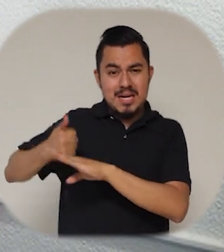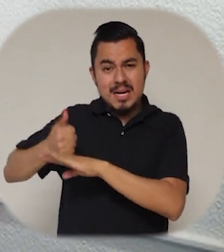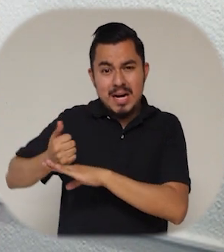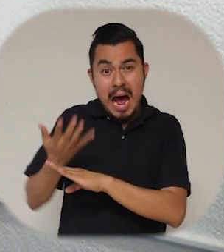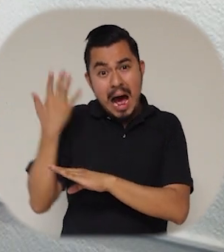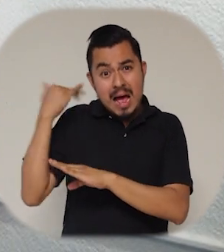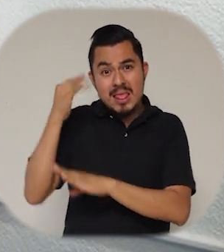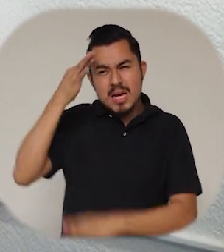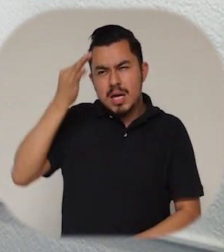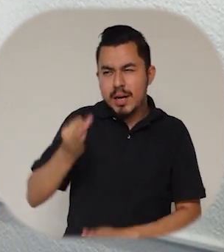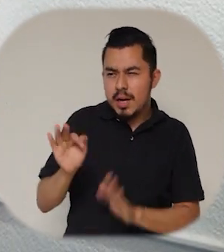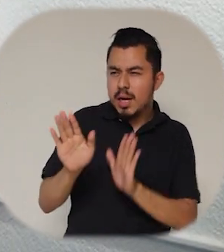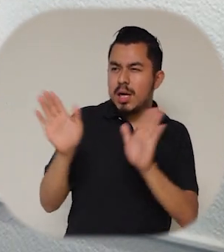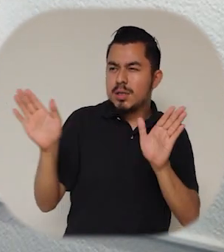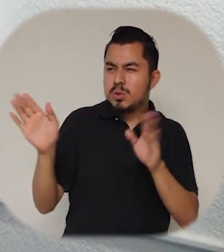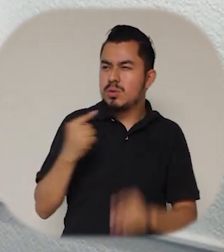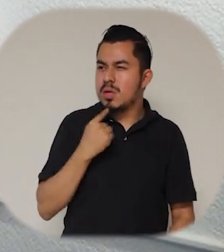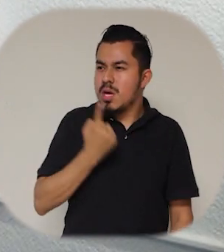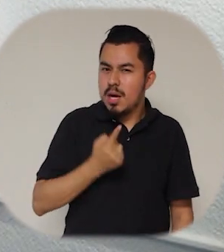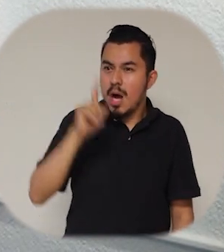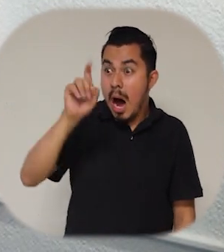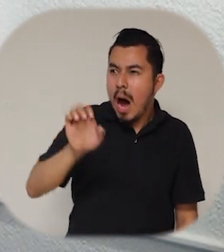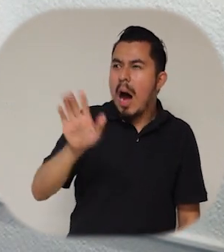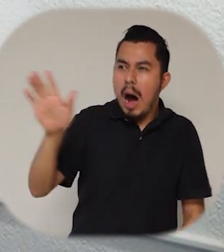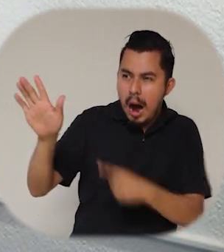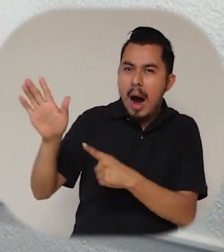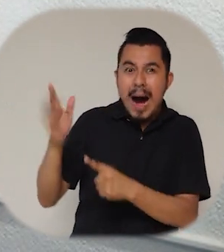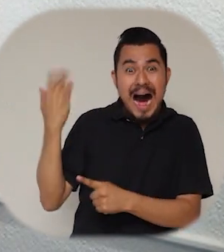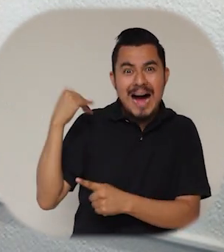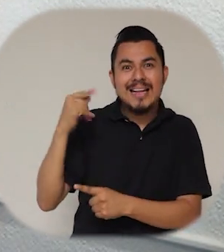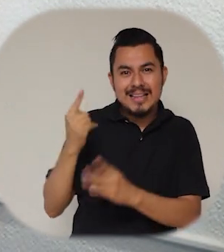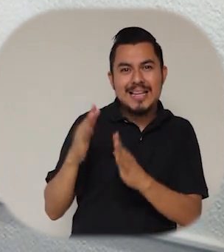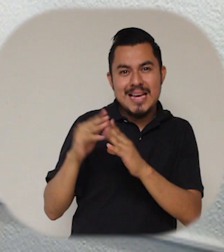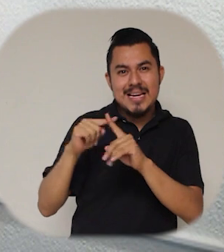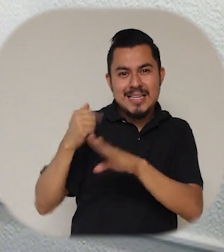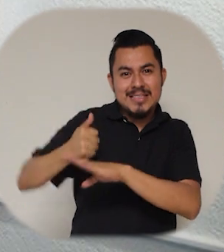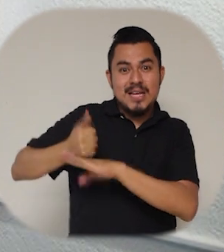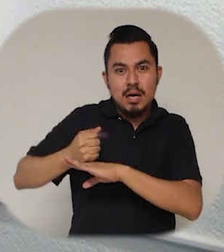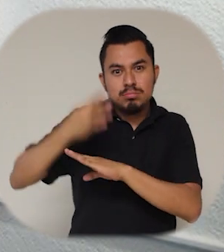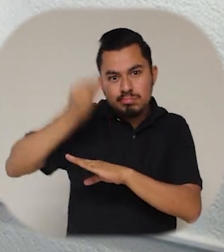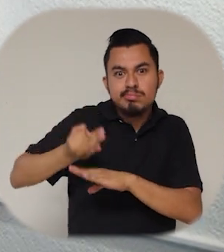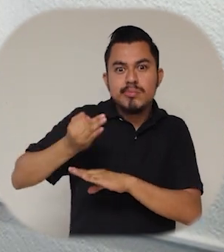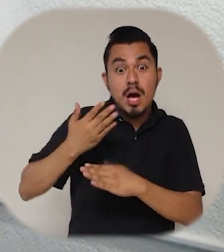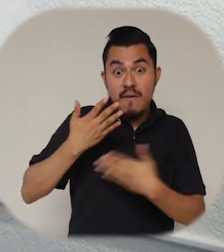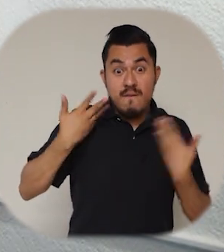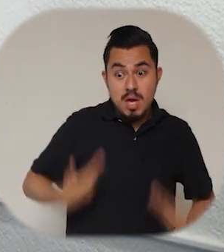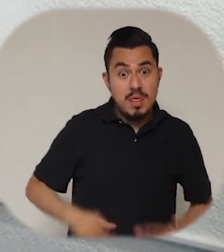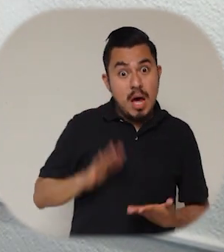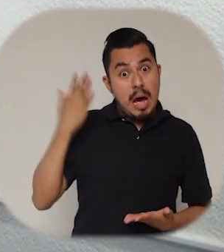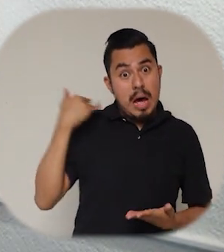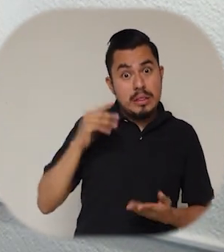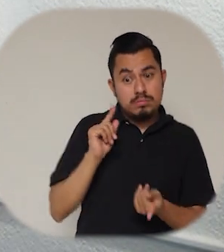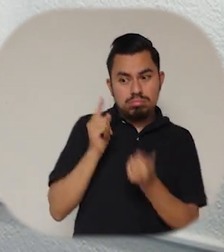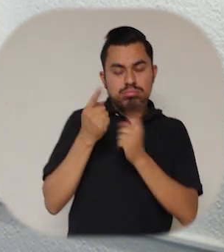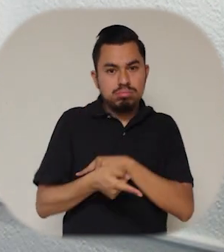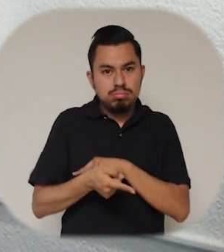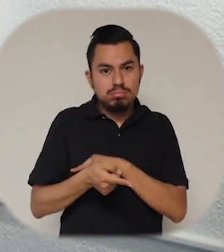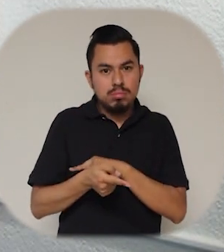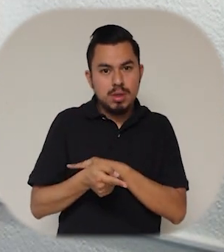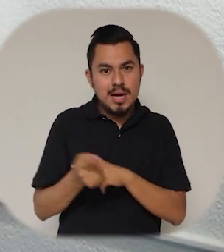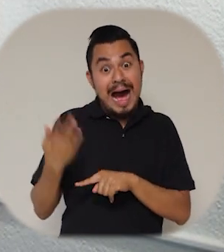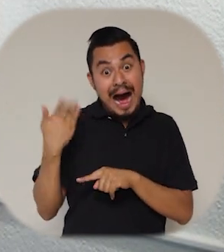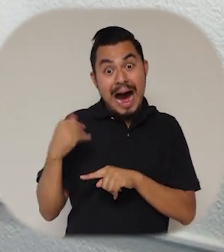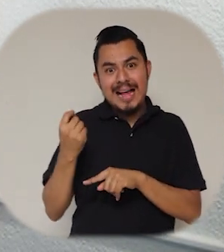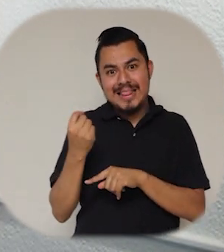el Cristo, pero ninguno se volvió rico. Los miembros de la iglesia primitiva, no todos sanaron al creer que Jesús es el Cristo. Para los miembros de la